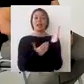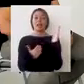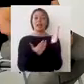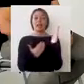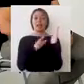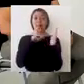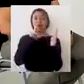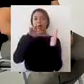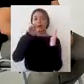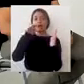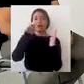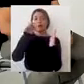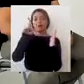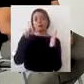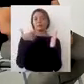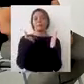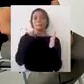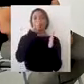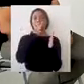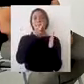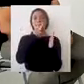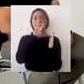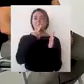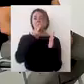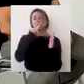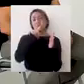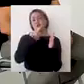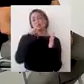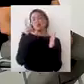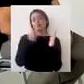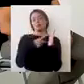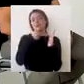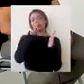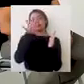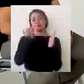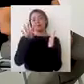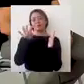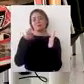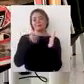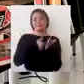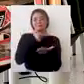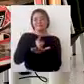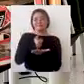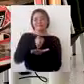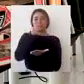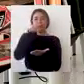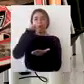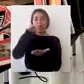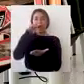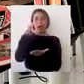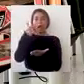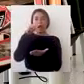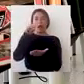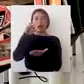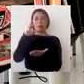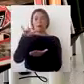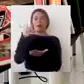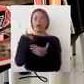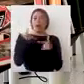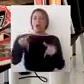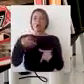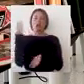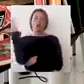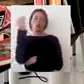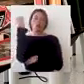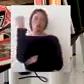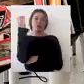Editores 2019. Es una novela gráfica colombiana, se llama Pánico, de Ana María López, una autora colombiana,